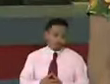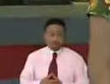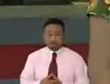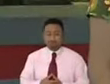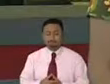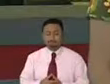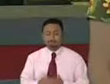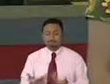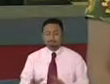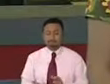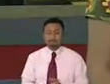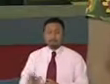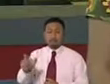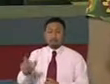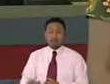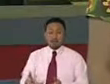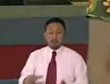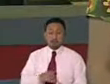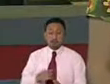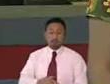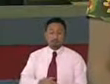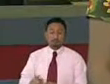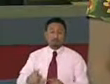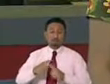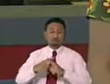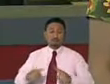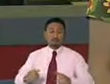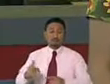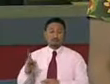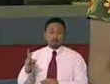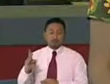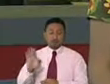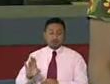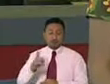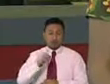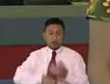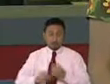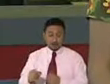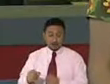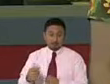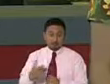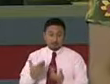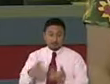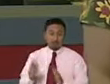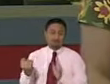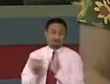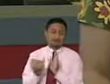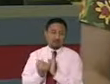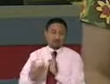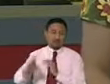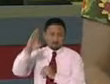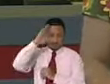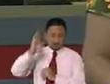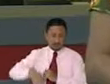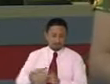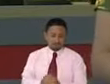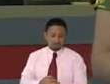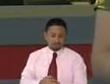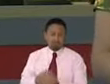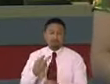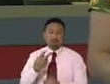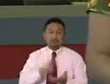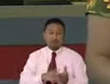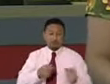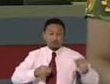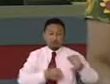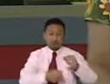Así es, sospechoso de haber asesinado a su expareja y al hermano de la mujer, está identificado por la Policía Nacional. El doble crimen ocurrió